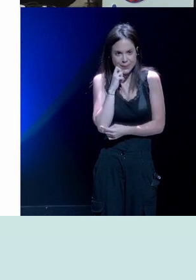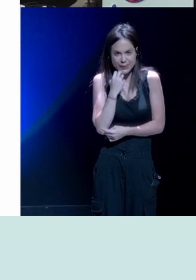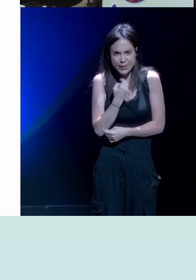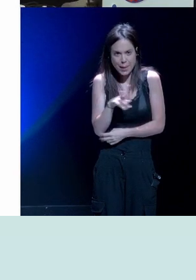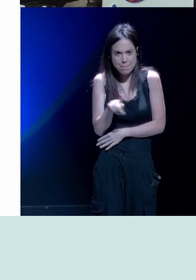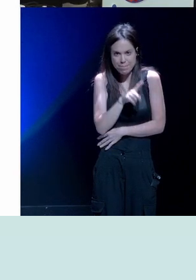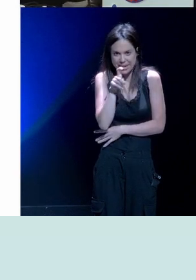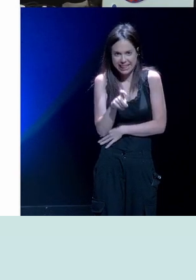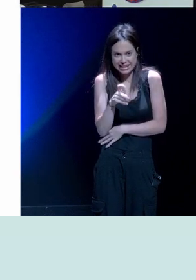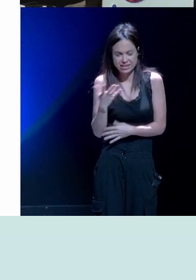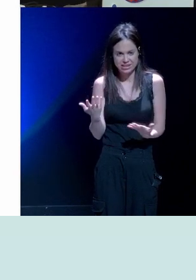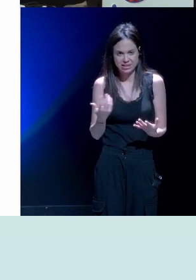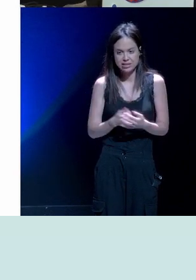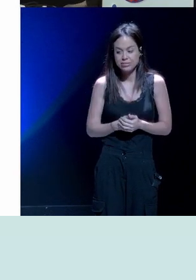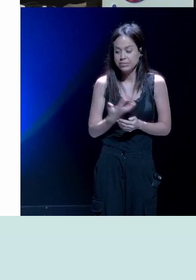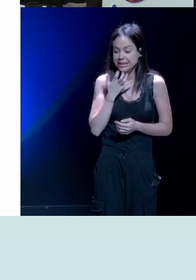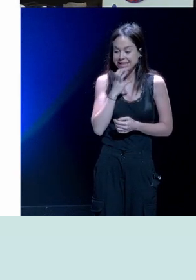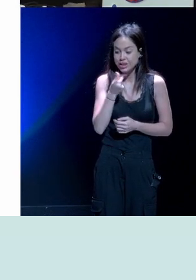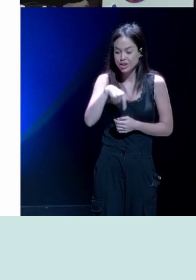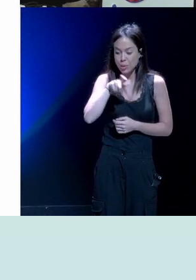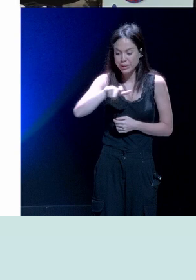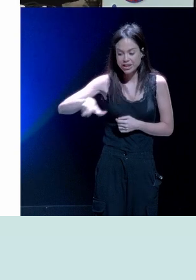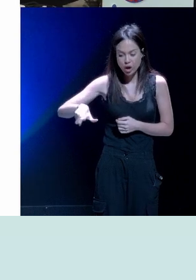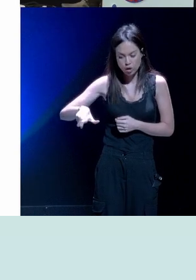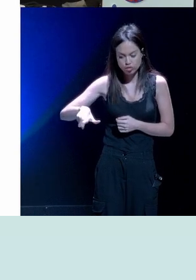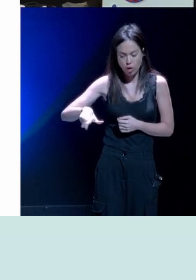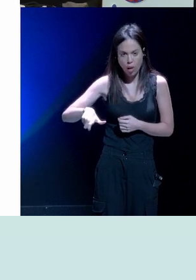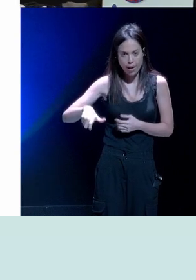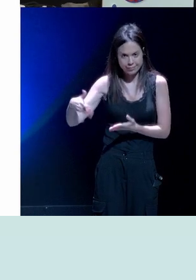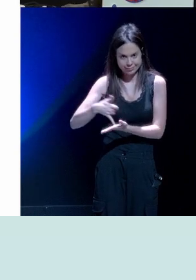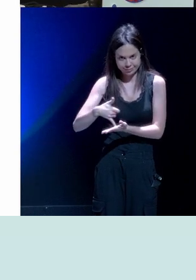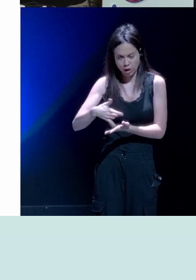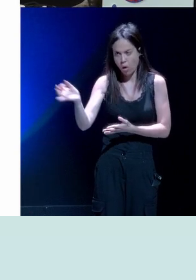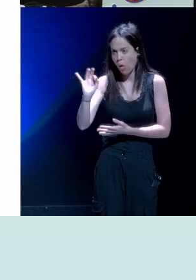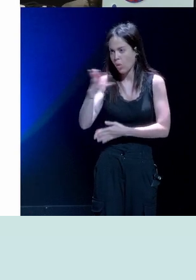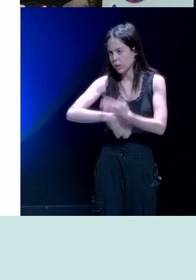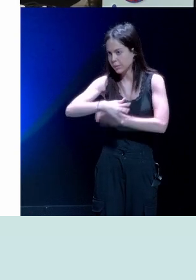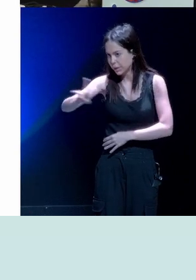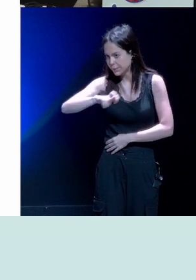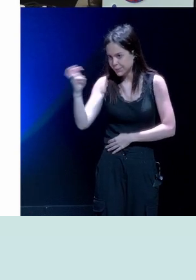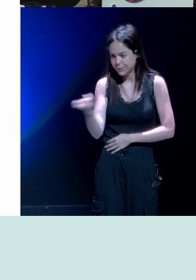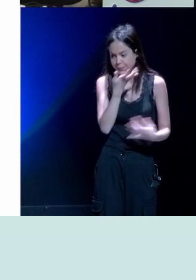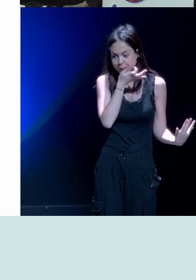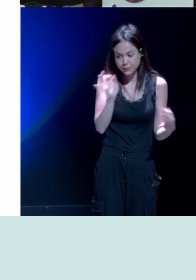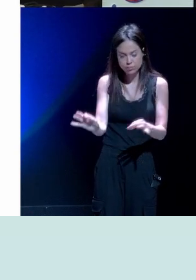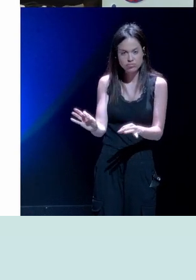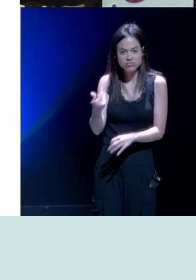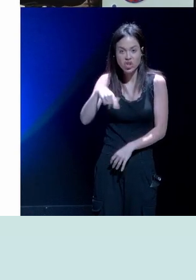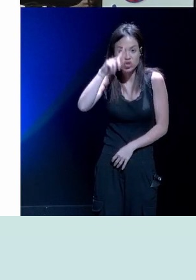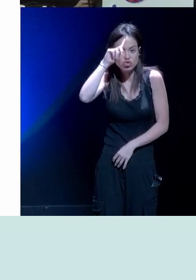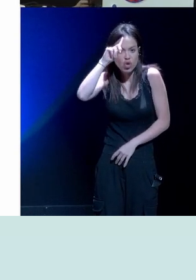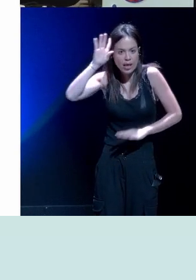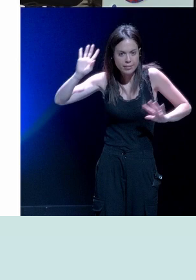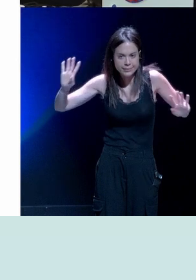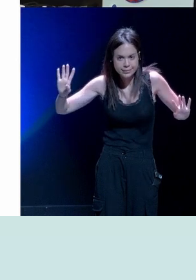Cuando tratamos con este tipo de personas con discapacidades múltiples, nunca sabemos muy bien